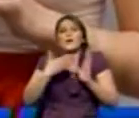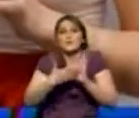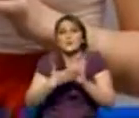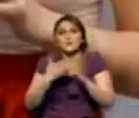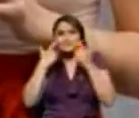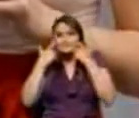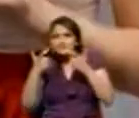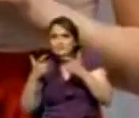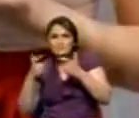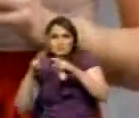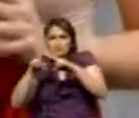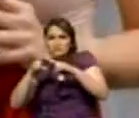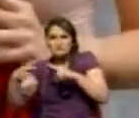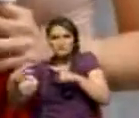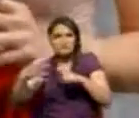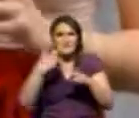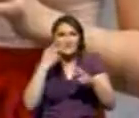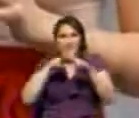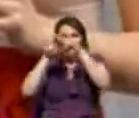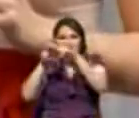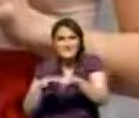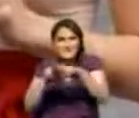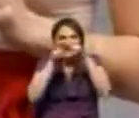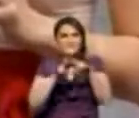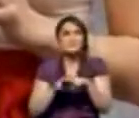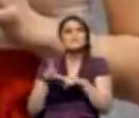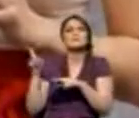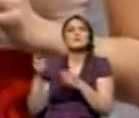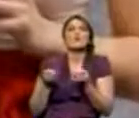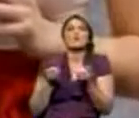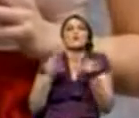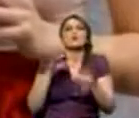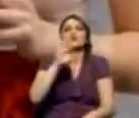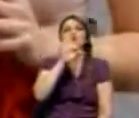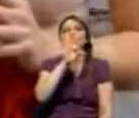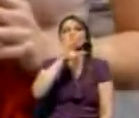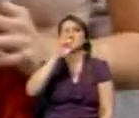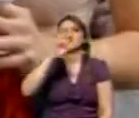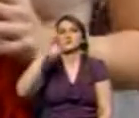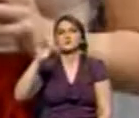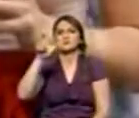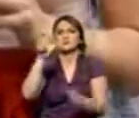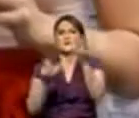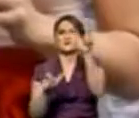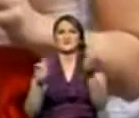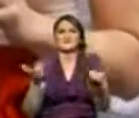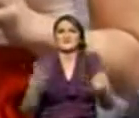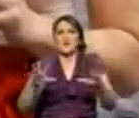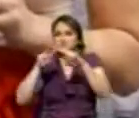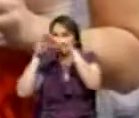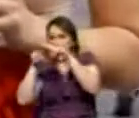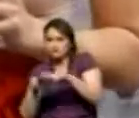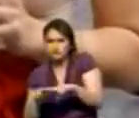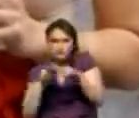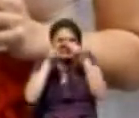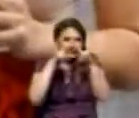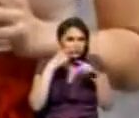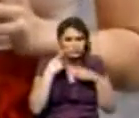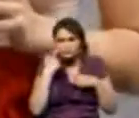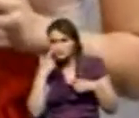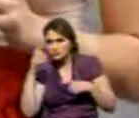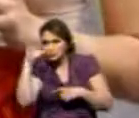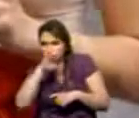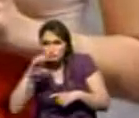Borondón se han realizado 30 operativos. 988 personas han sido registradas. Se han revisado 101